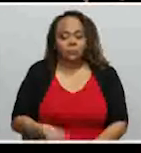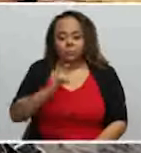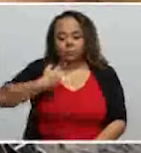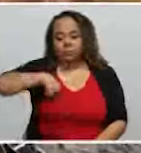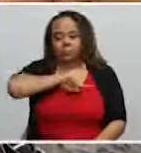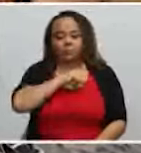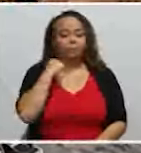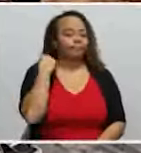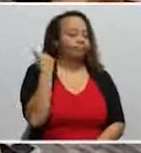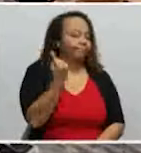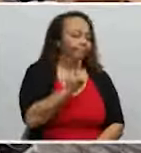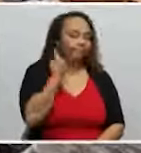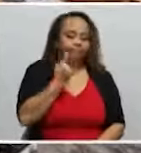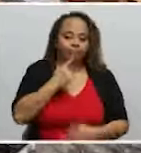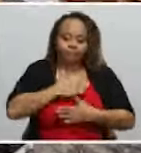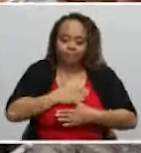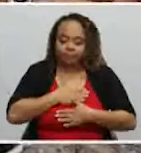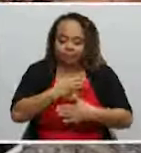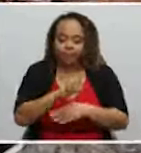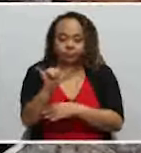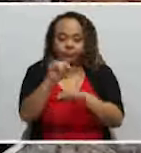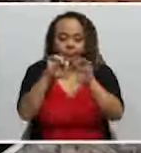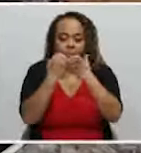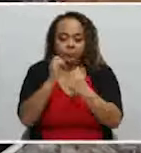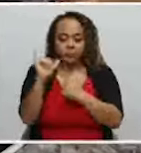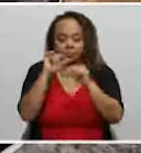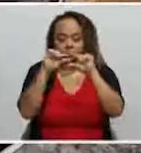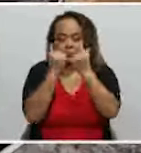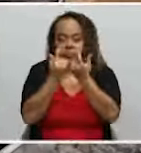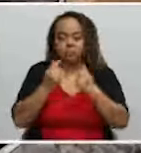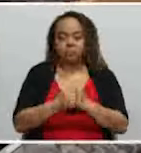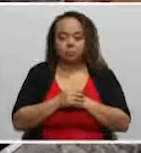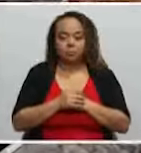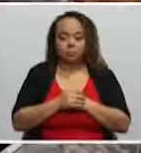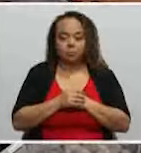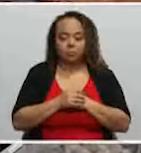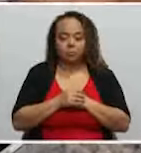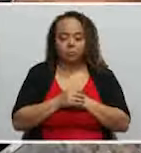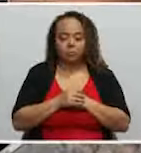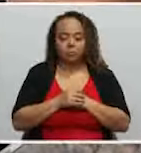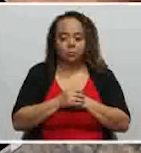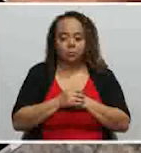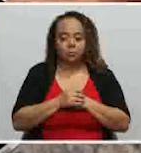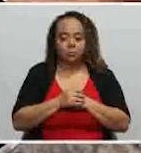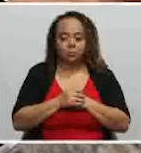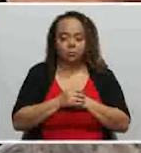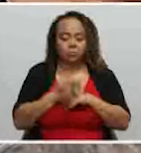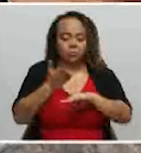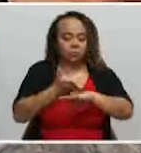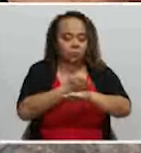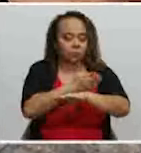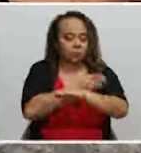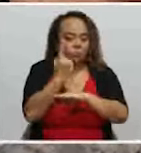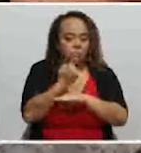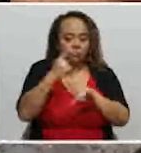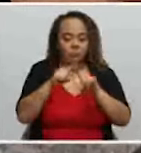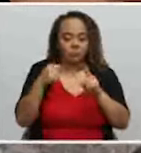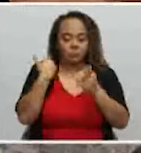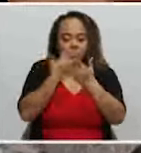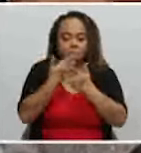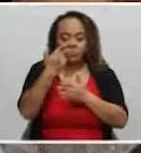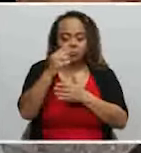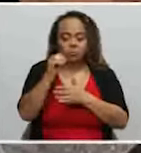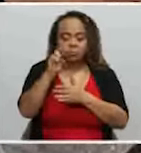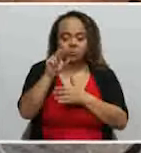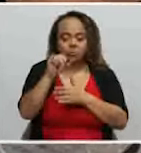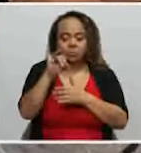Nosotros siempre estamos en disposición como equipo, como grupo, de remar hacia la mejora constante, pero la llegada ahora se cambió